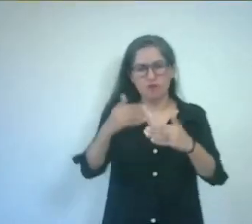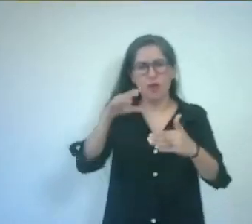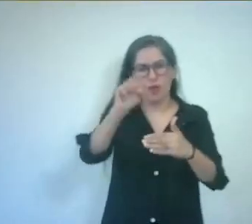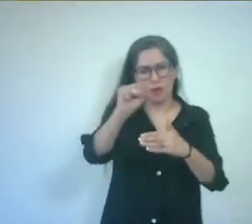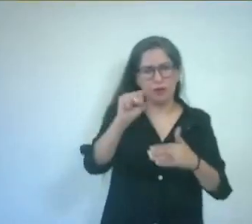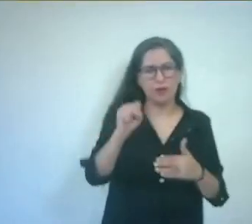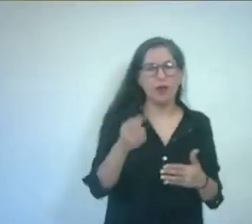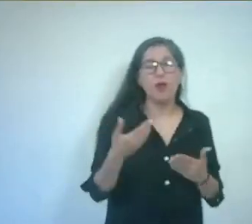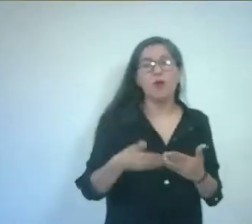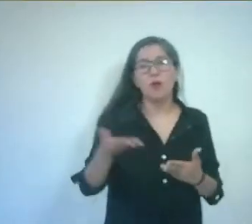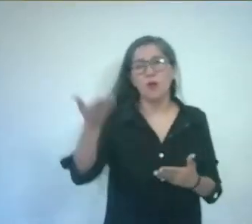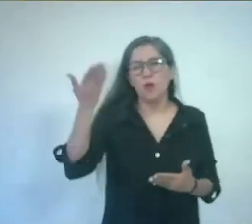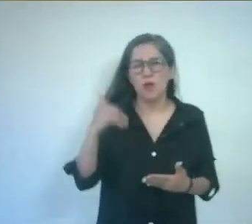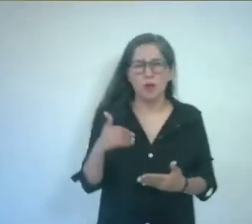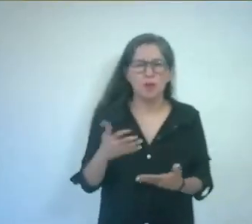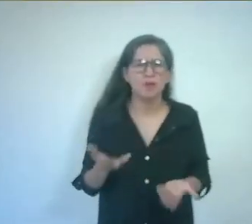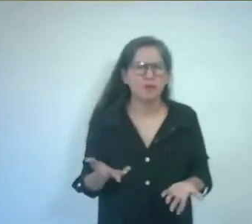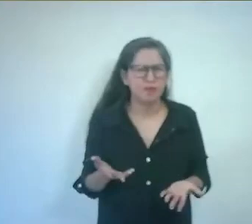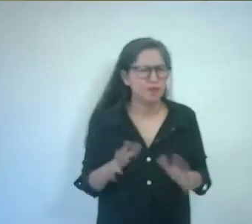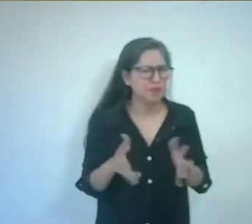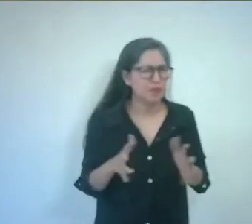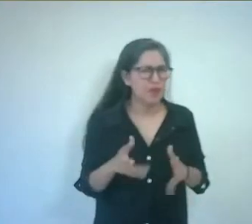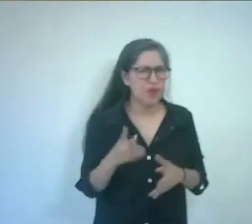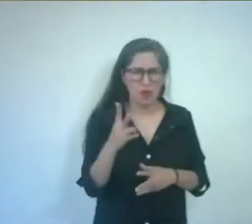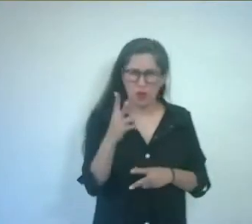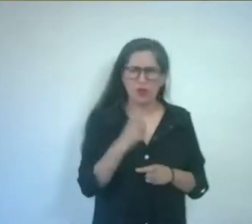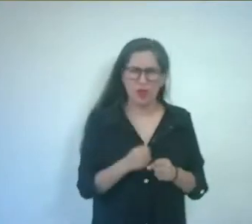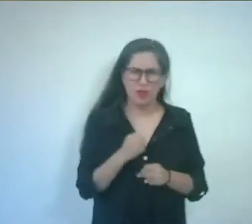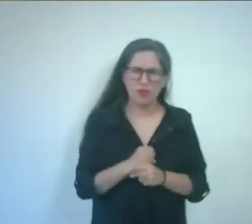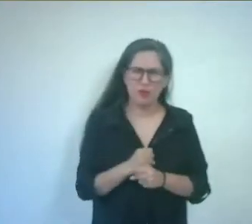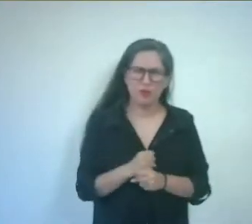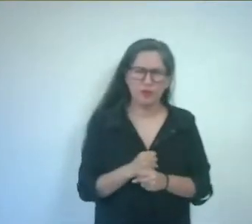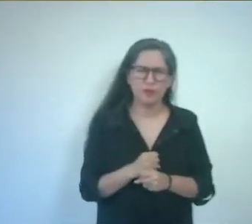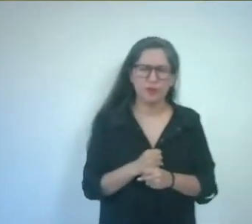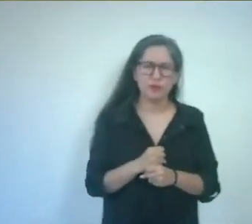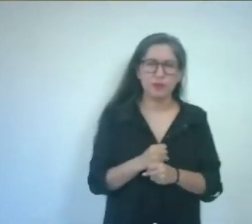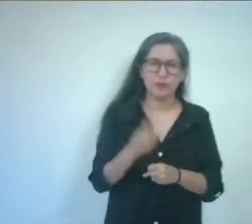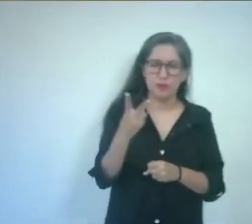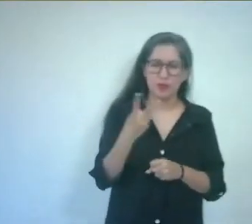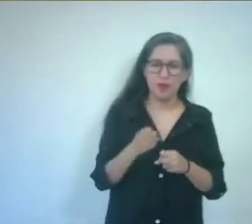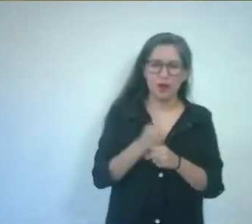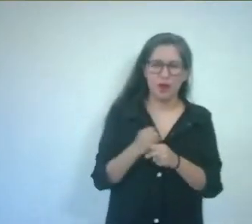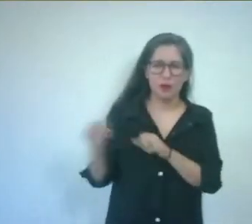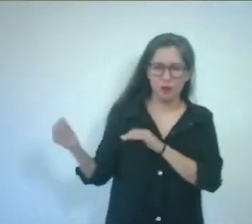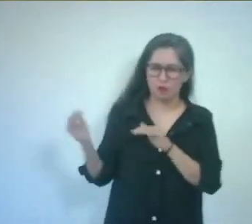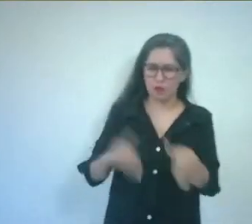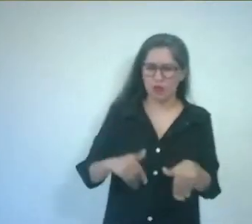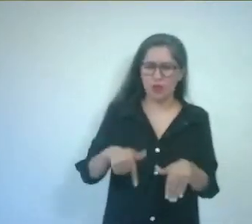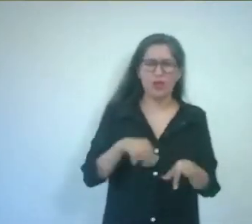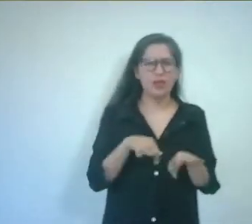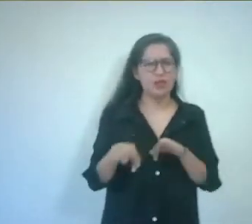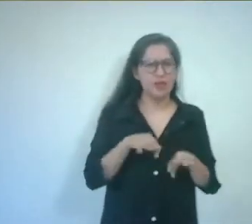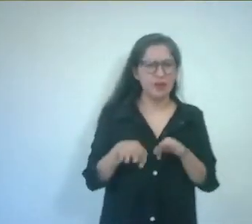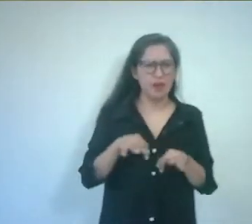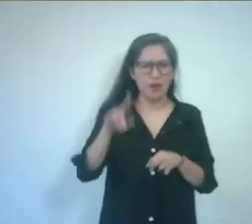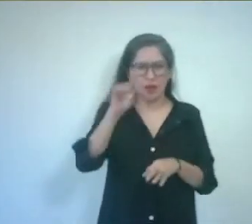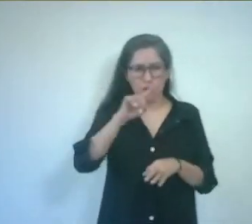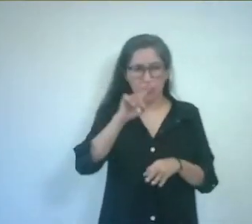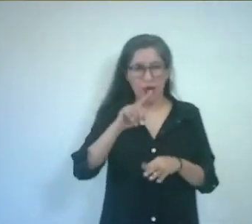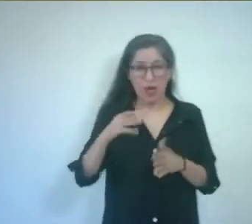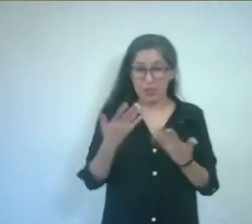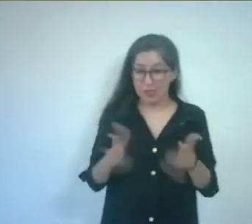hace mucho, pues hace 2 años más, que me parte que me incorporé al trabajo del Consejo, pues llegamos ya a este